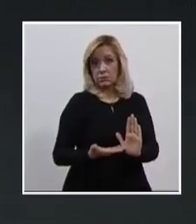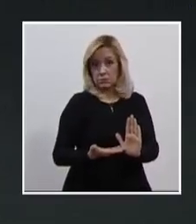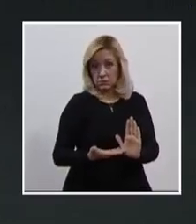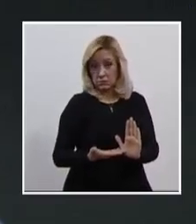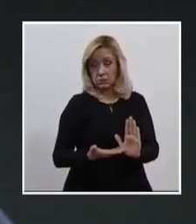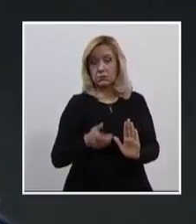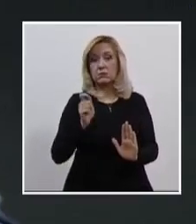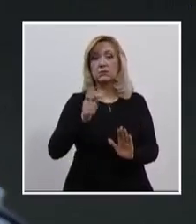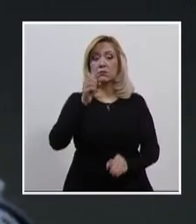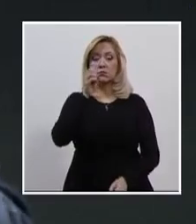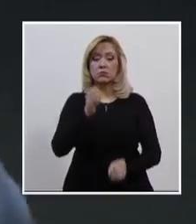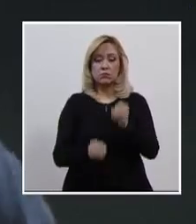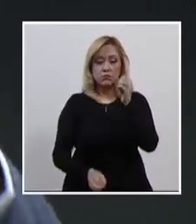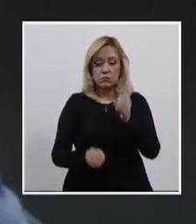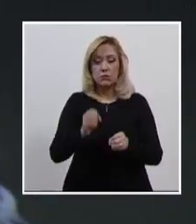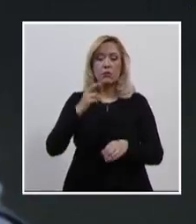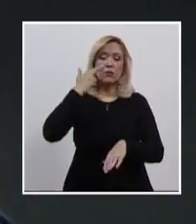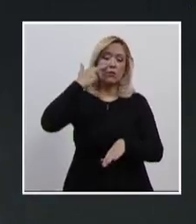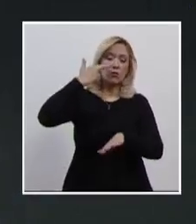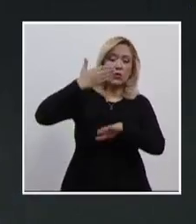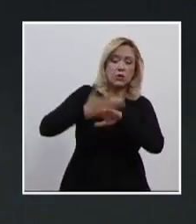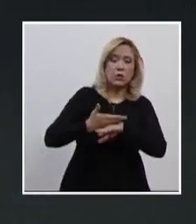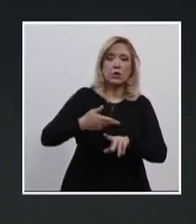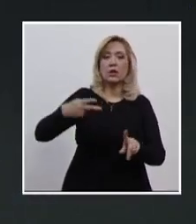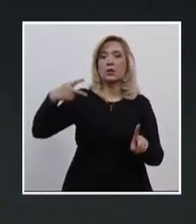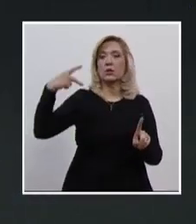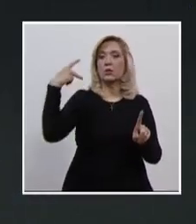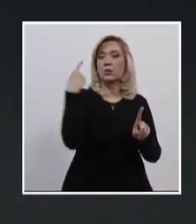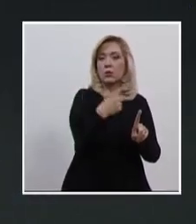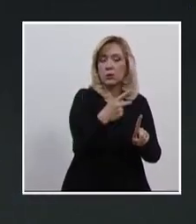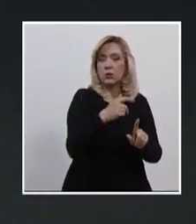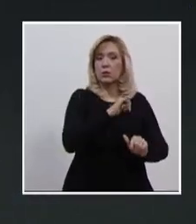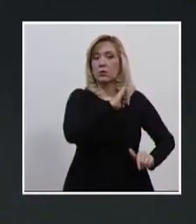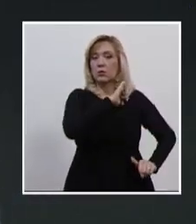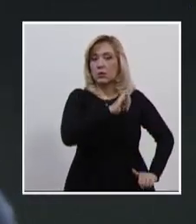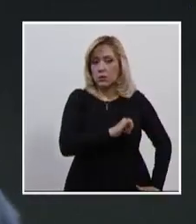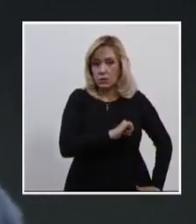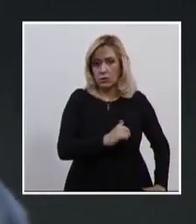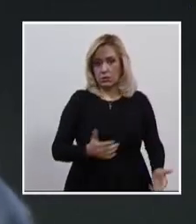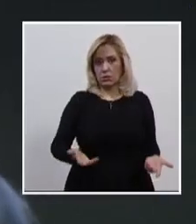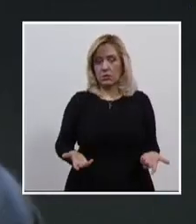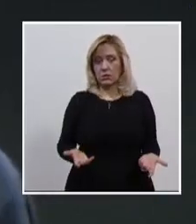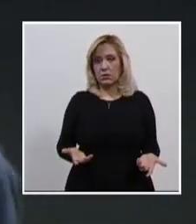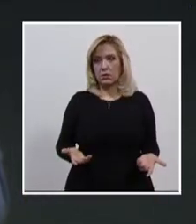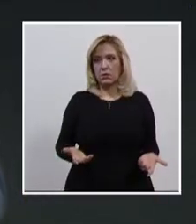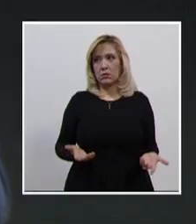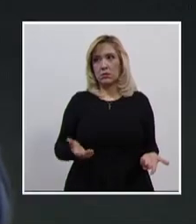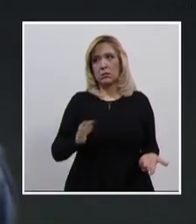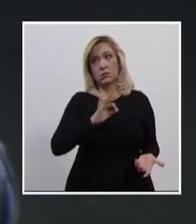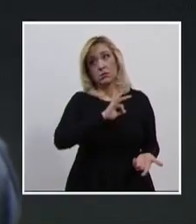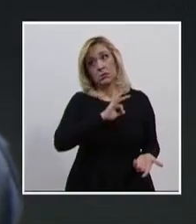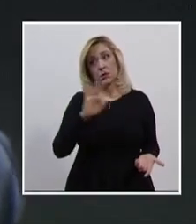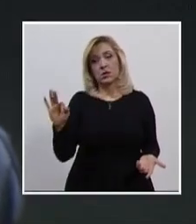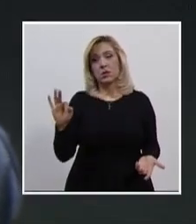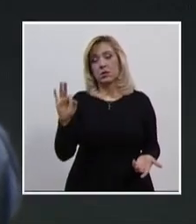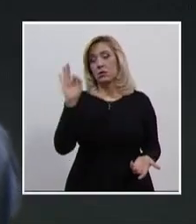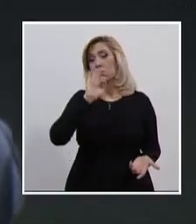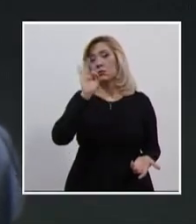de jurisdicción, judiciales, y que pueden resultar en una